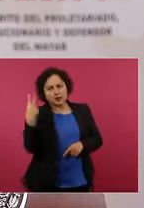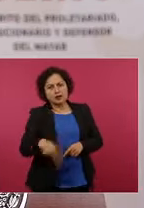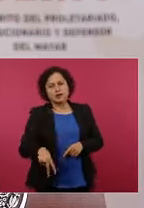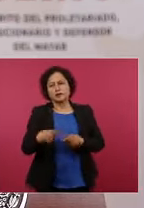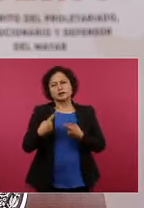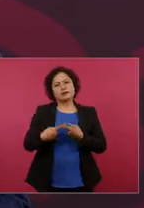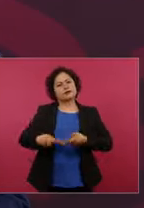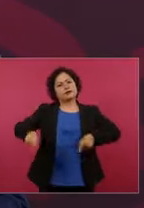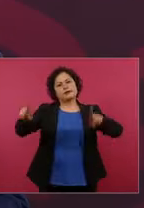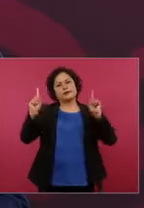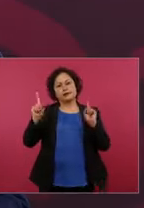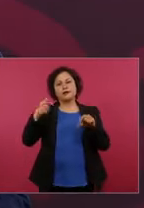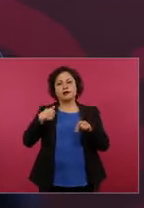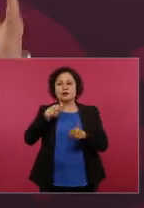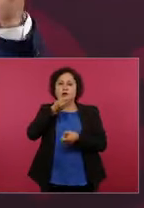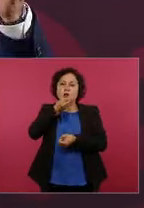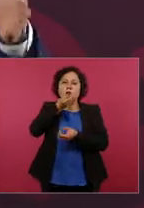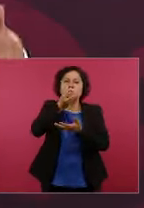polemizar.